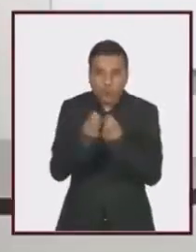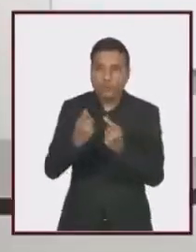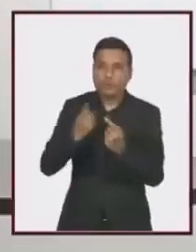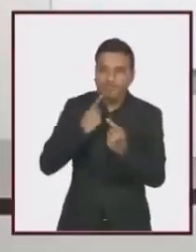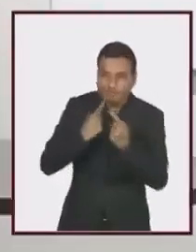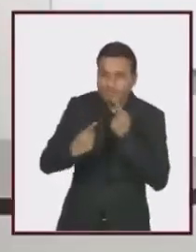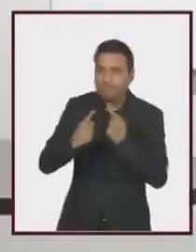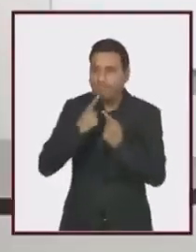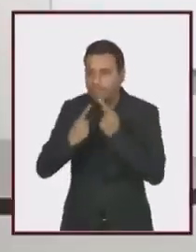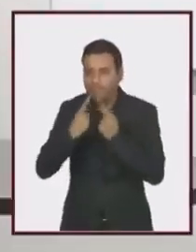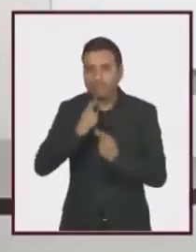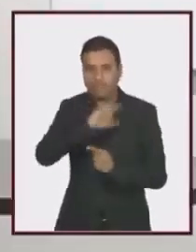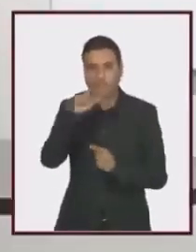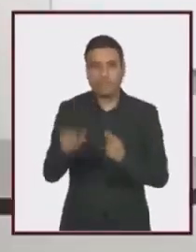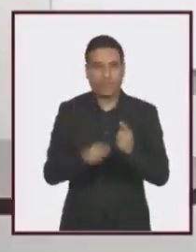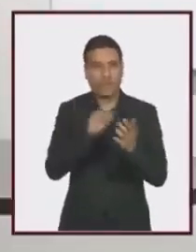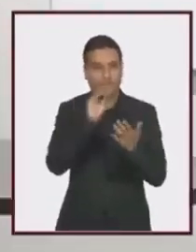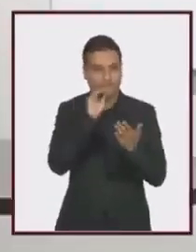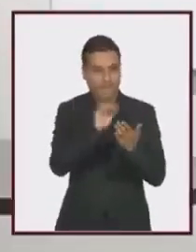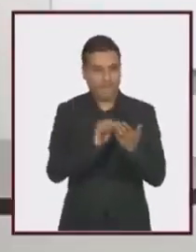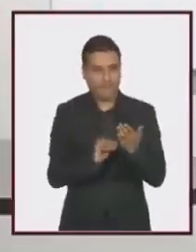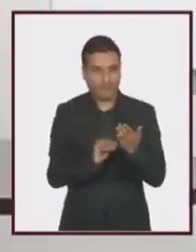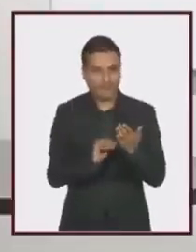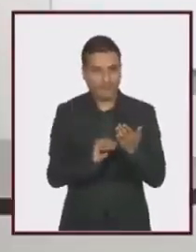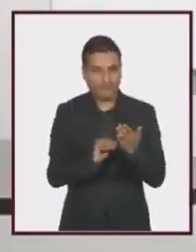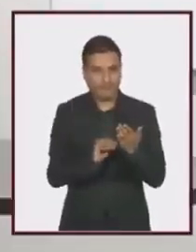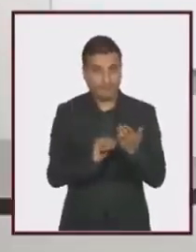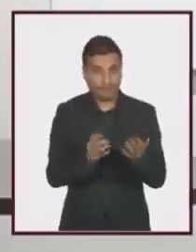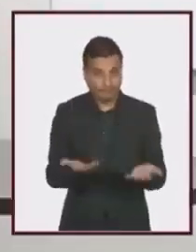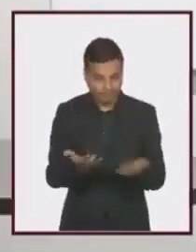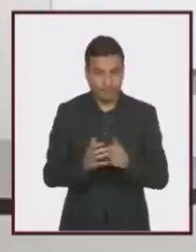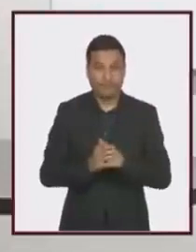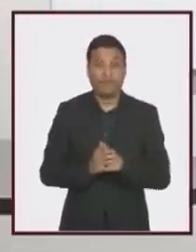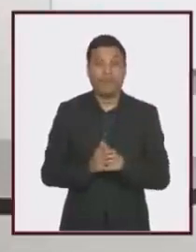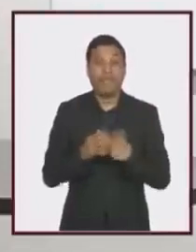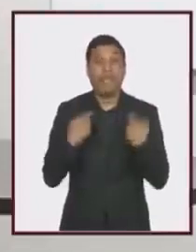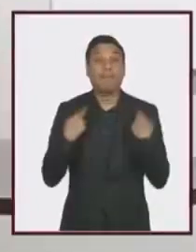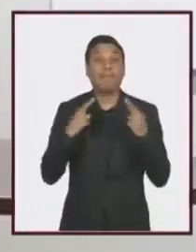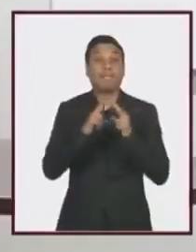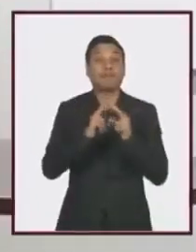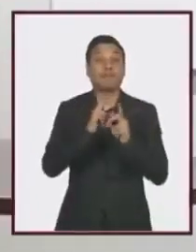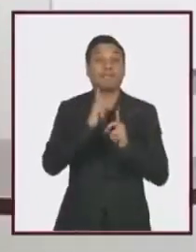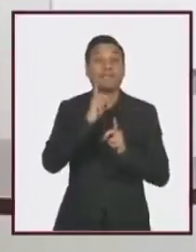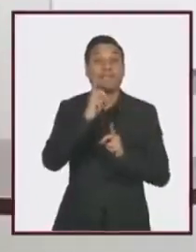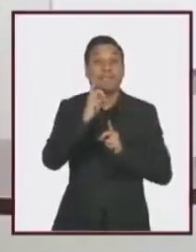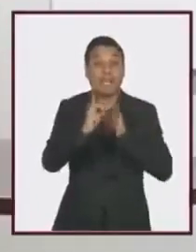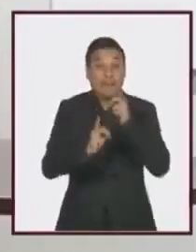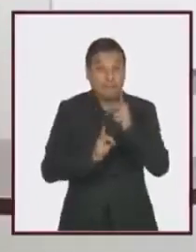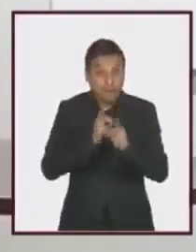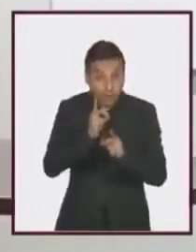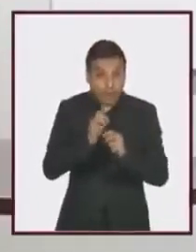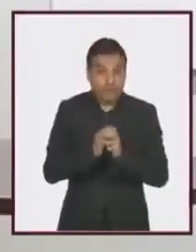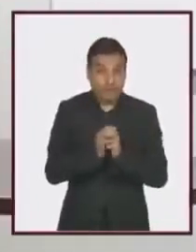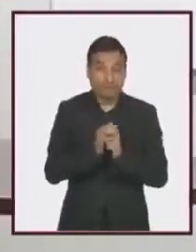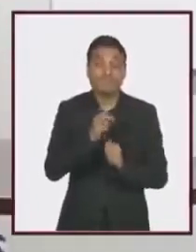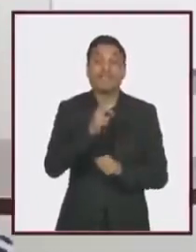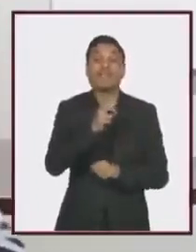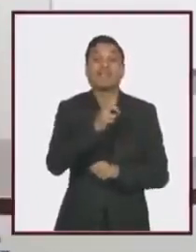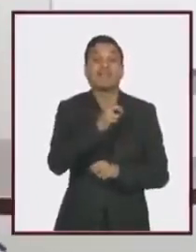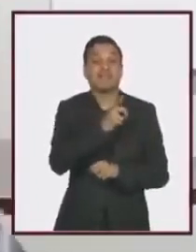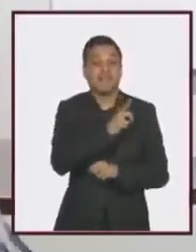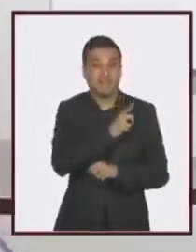escuela. Entonces, los maestros de educación física tendrán que trabajar,